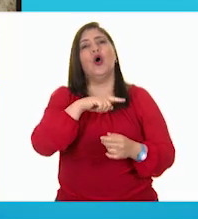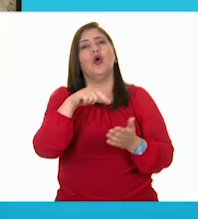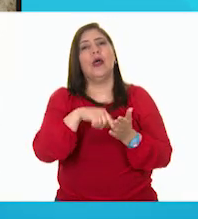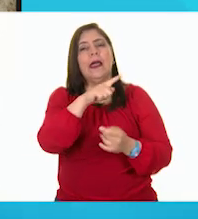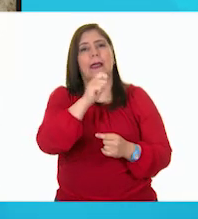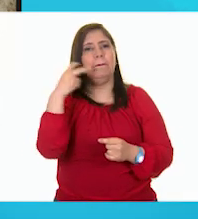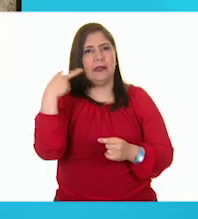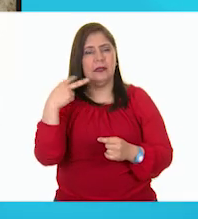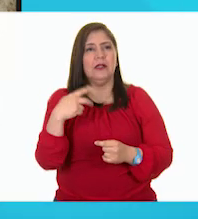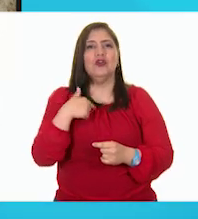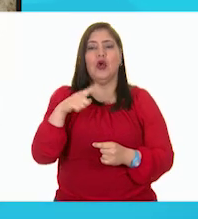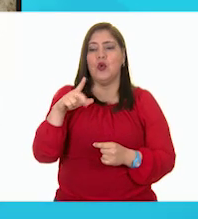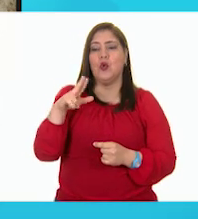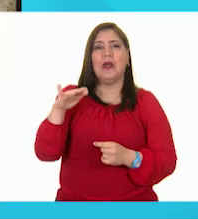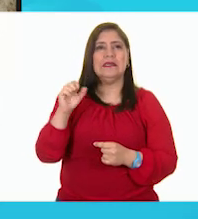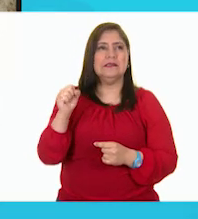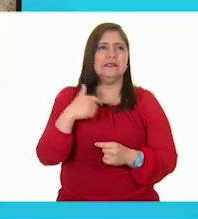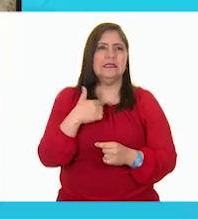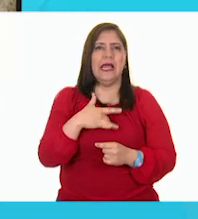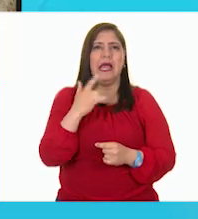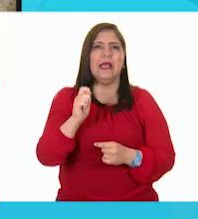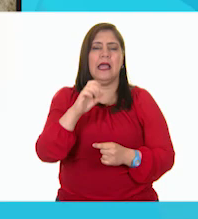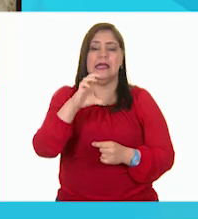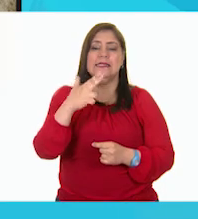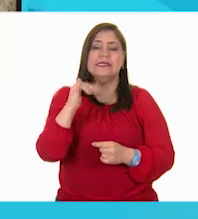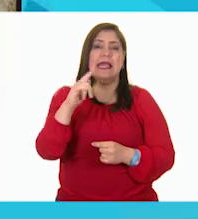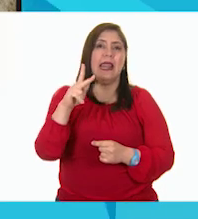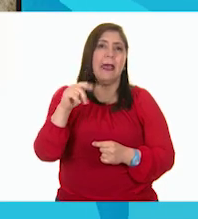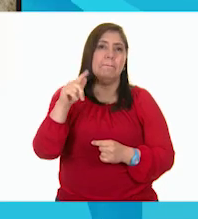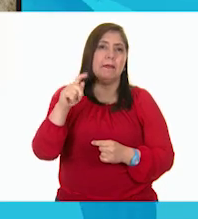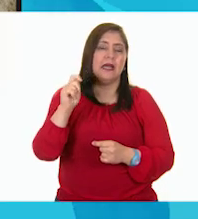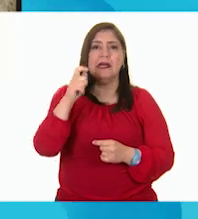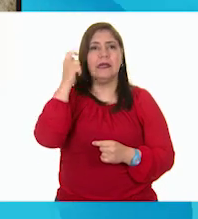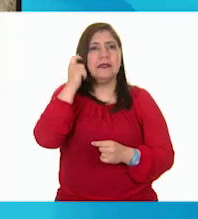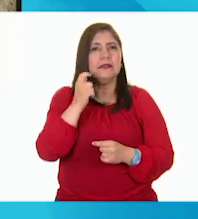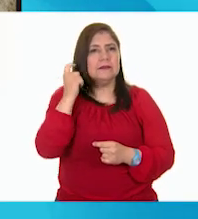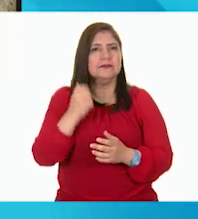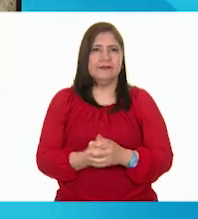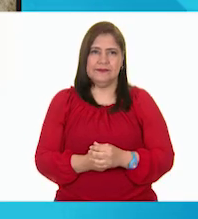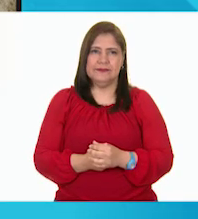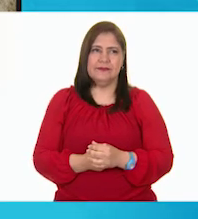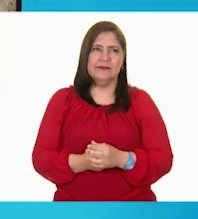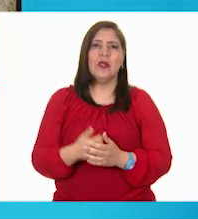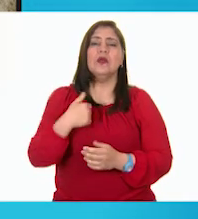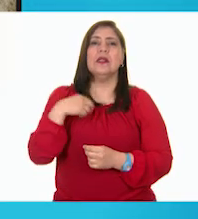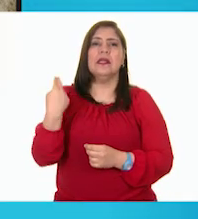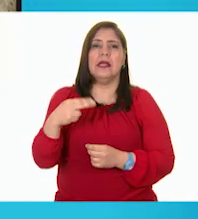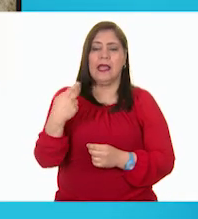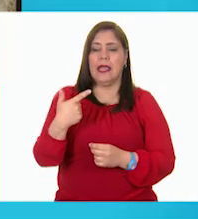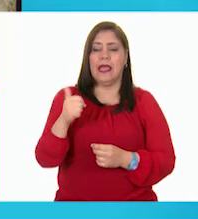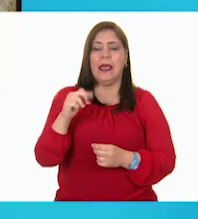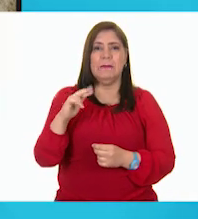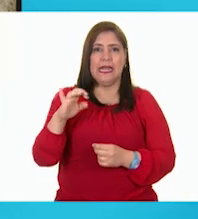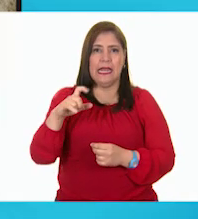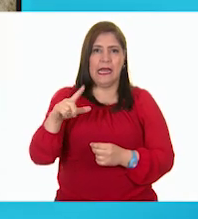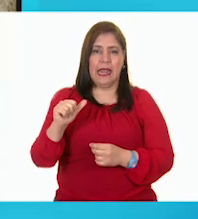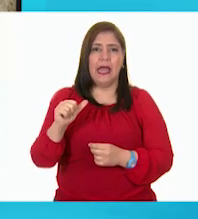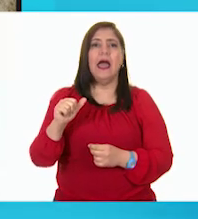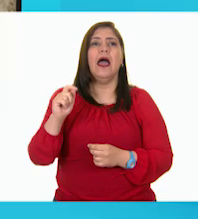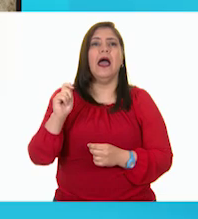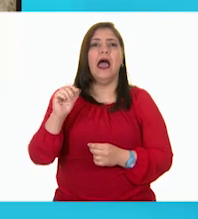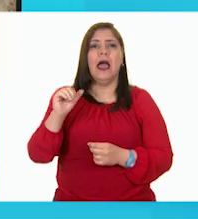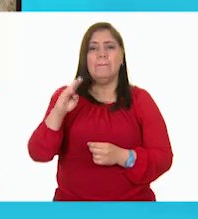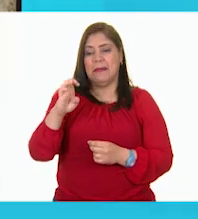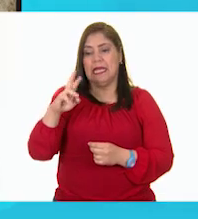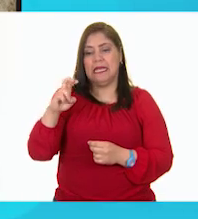llamo Lucas y vengo de Chilapa, Guerrero y hablo náhuatl. Yo me llamo Gabriela Berenice